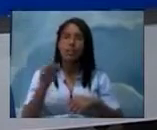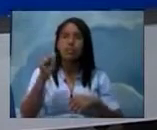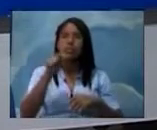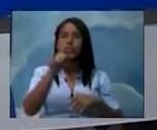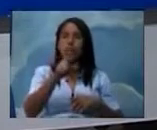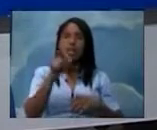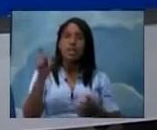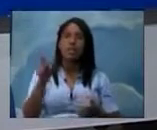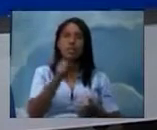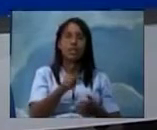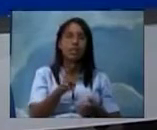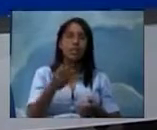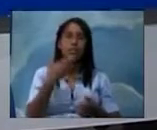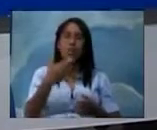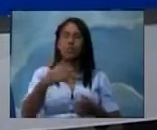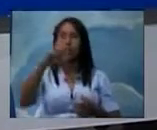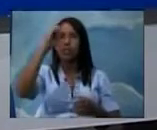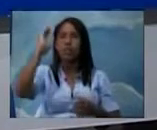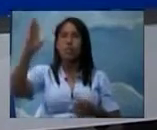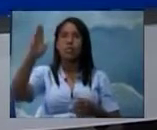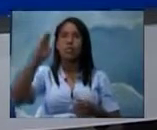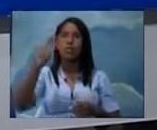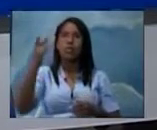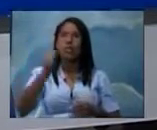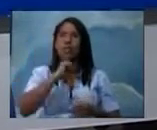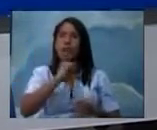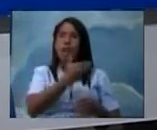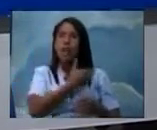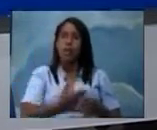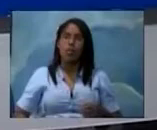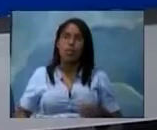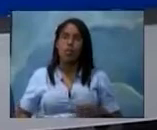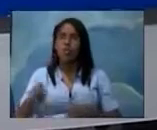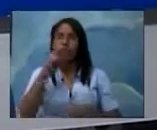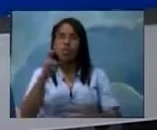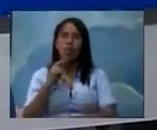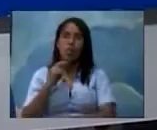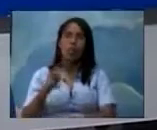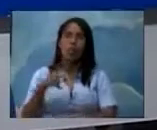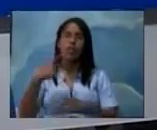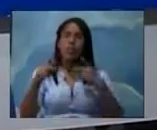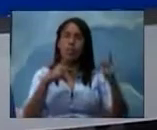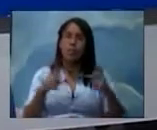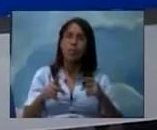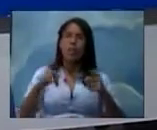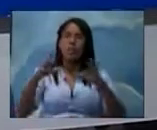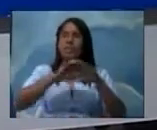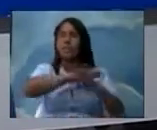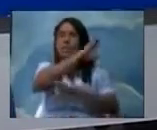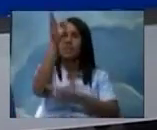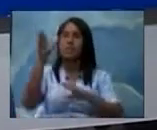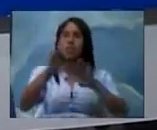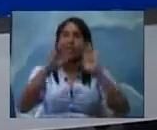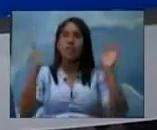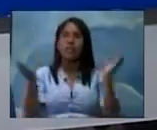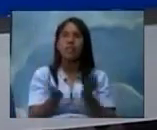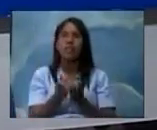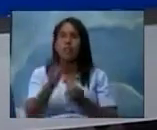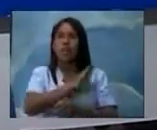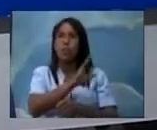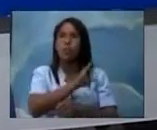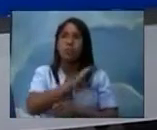Si usted necesita zinc, pídale a Dios, que es el dueño del oro, de ¡aleluya! La plata, del amén. Cielo y amén. La tierra. Amén.